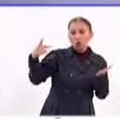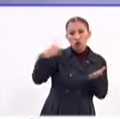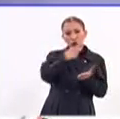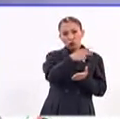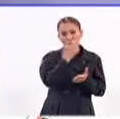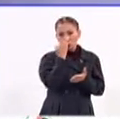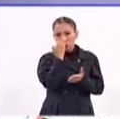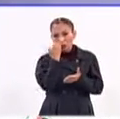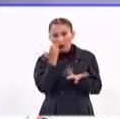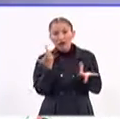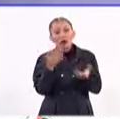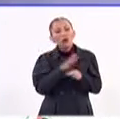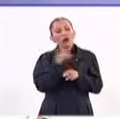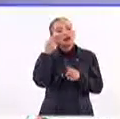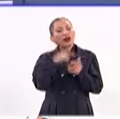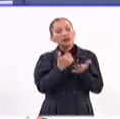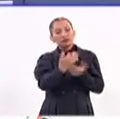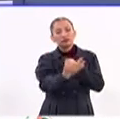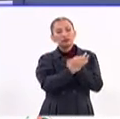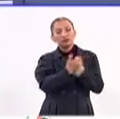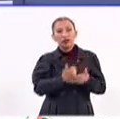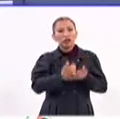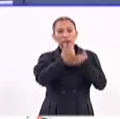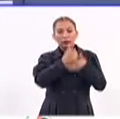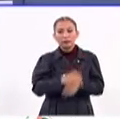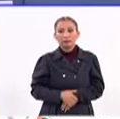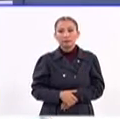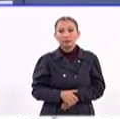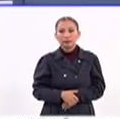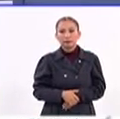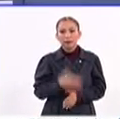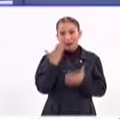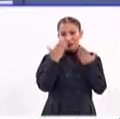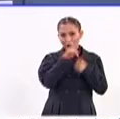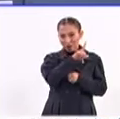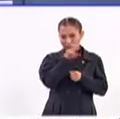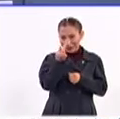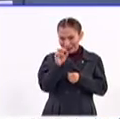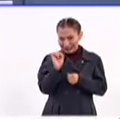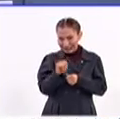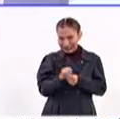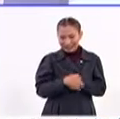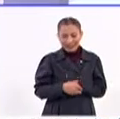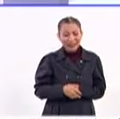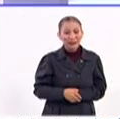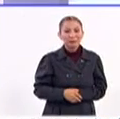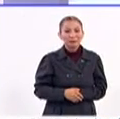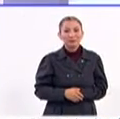tu escuela? ¿Y qué es lo que crees que te va a fortalecer estar en? De hecho, sí estudio de lunes a viernes.